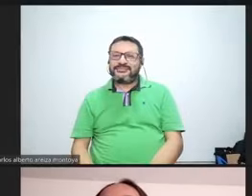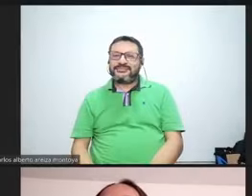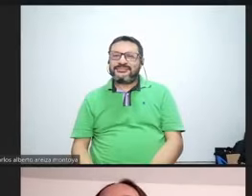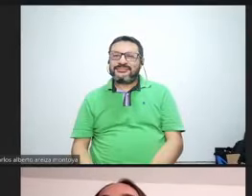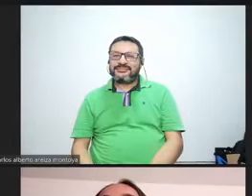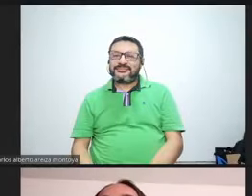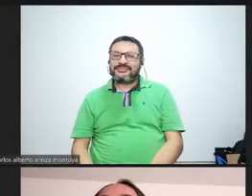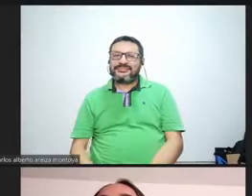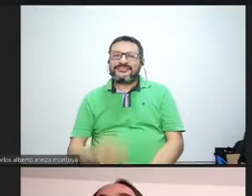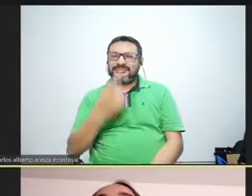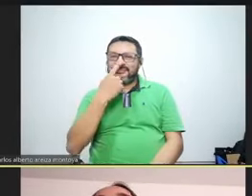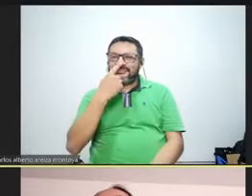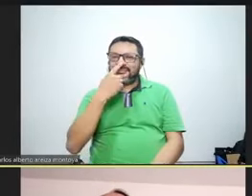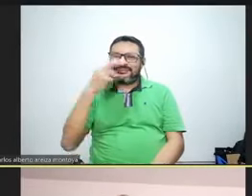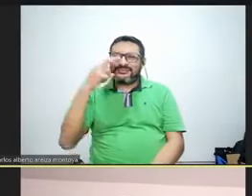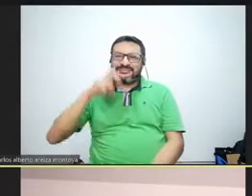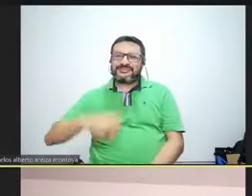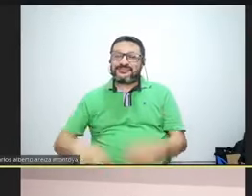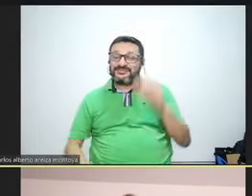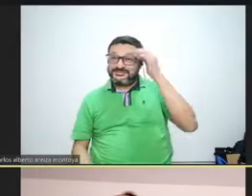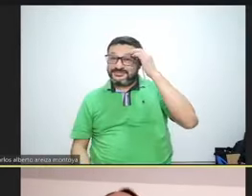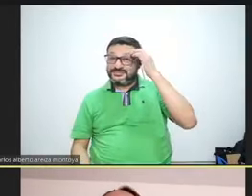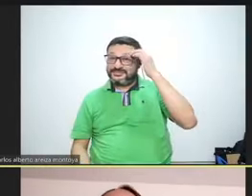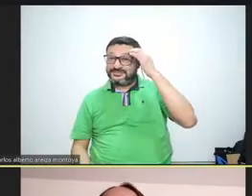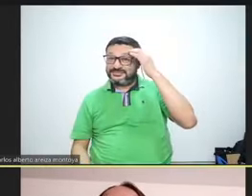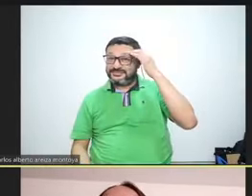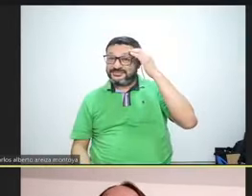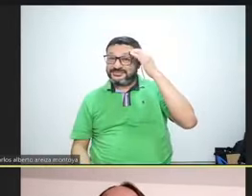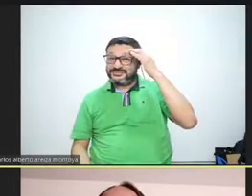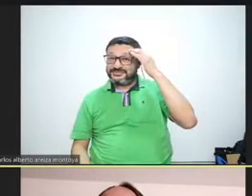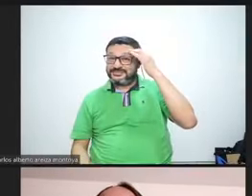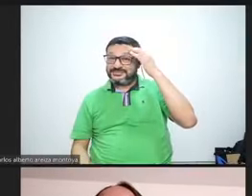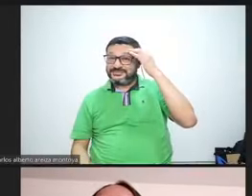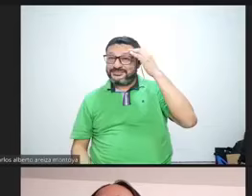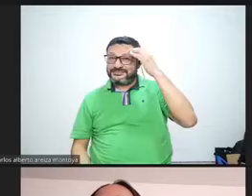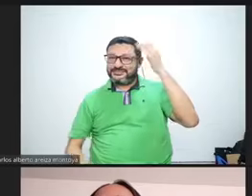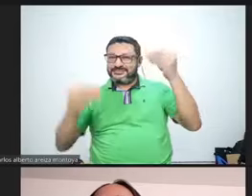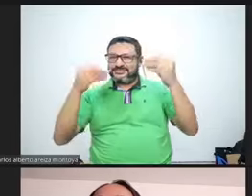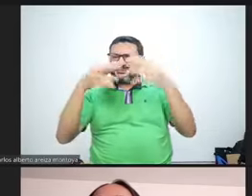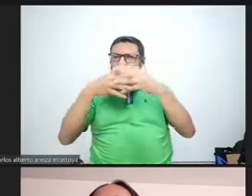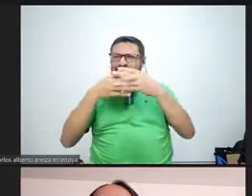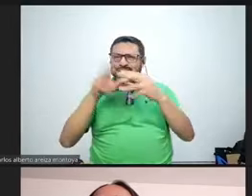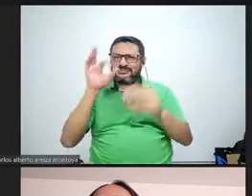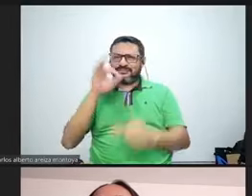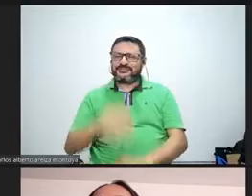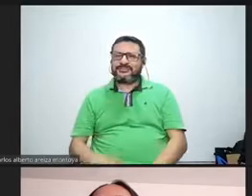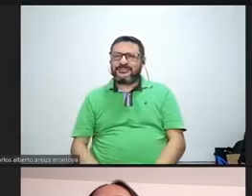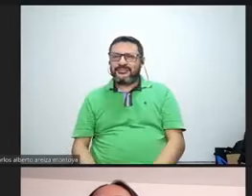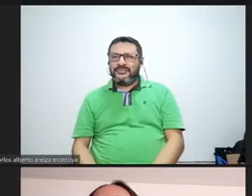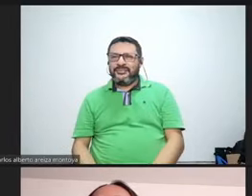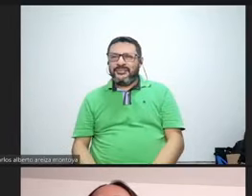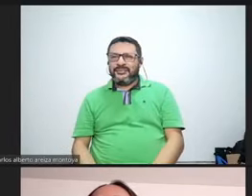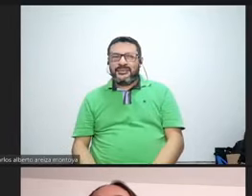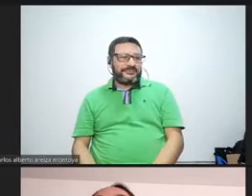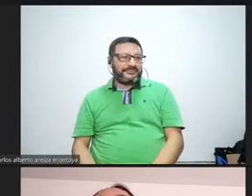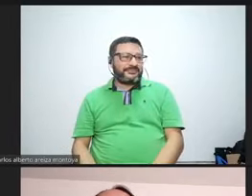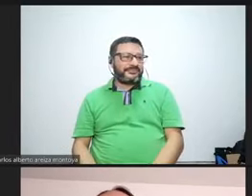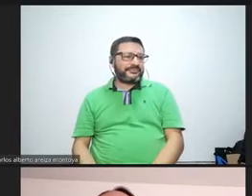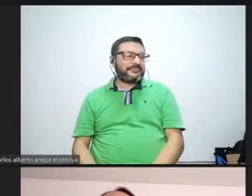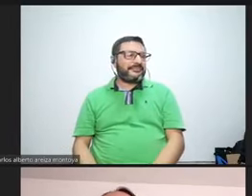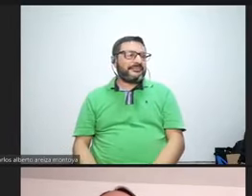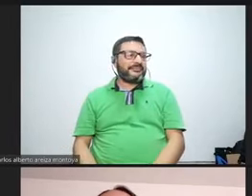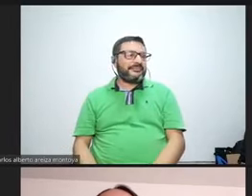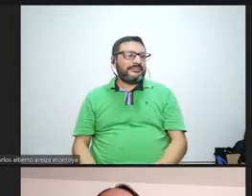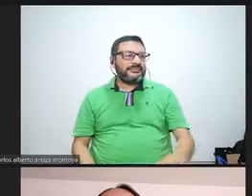la stalkeó. Ah, no, sí, no, ¿para qué estoy? Oiga, ¿para qué estudiamos? Pero es un complemento espectacular. O sea, es un